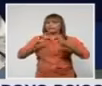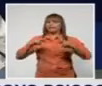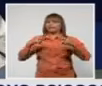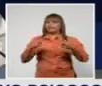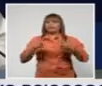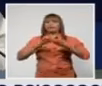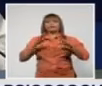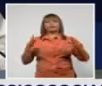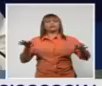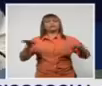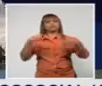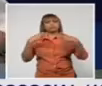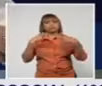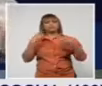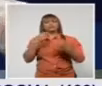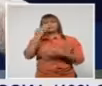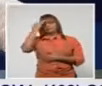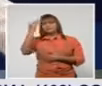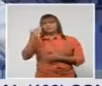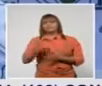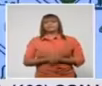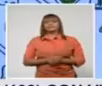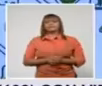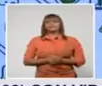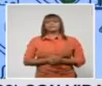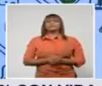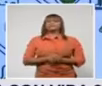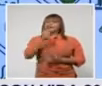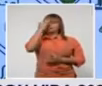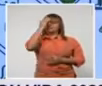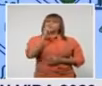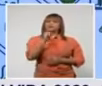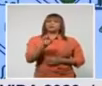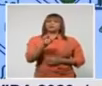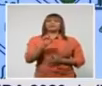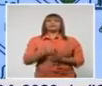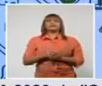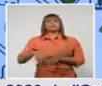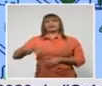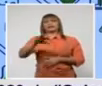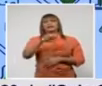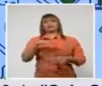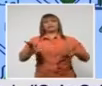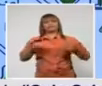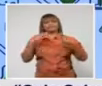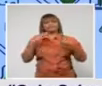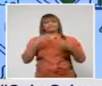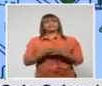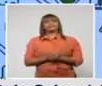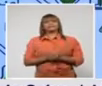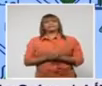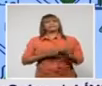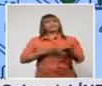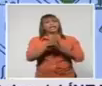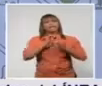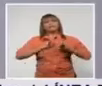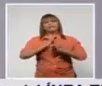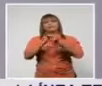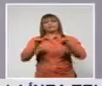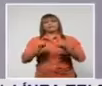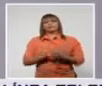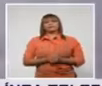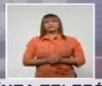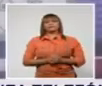información diariamente. Muchas gracias. El agradecimiento también para usted y, por supuesto, para todos los que nos siguen. Devolvemos la señal a los estudios centrales.